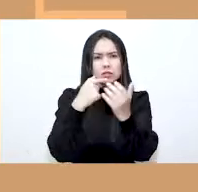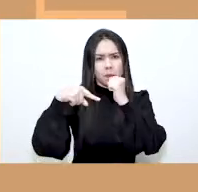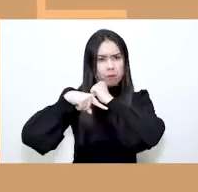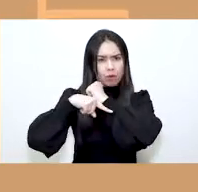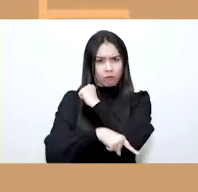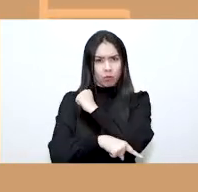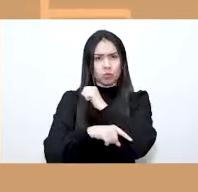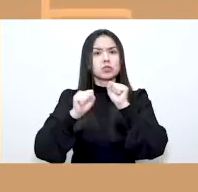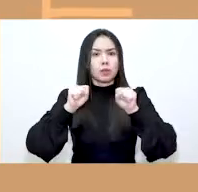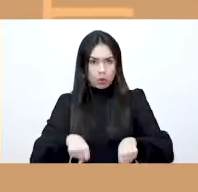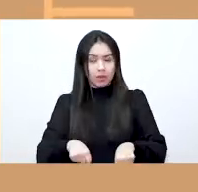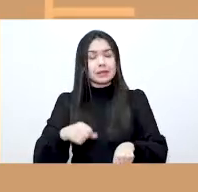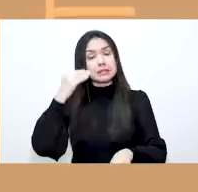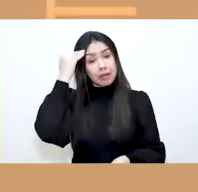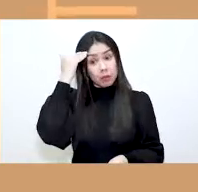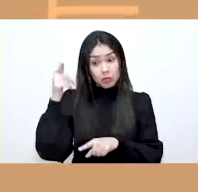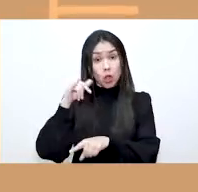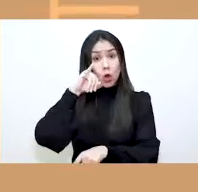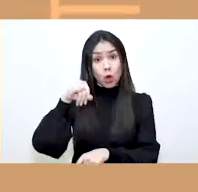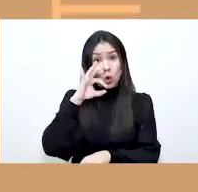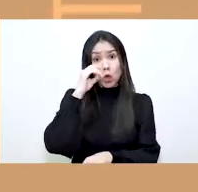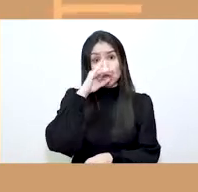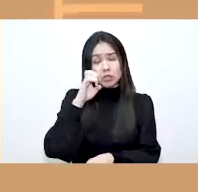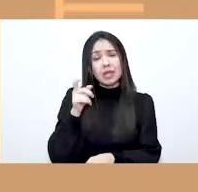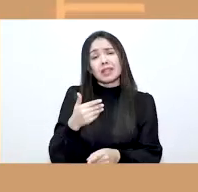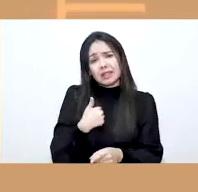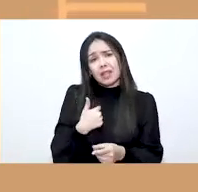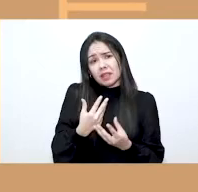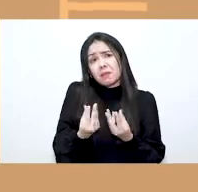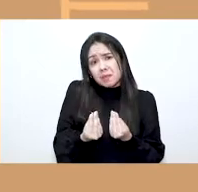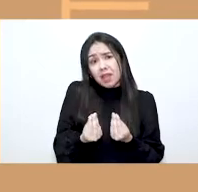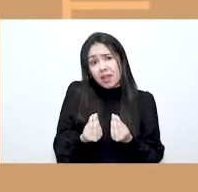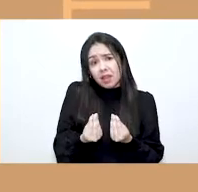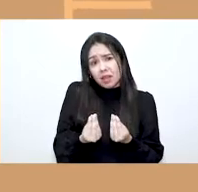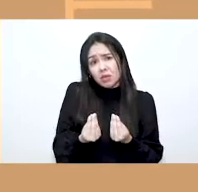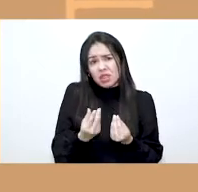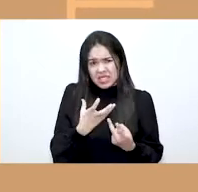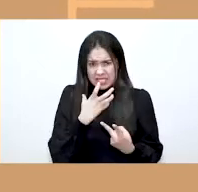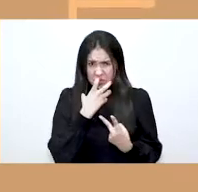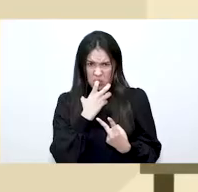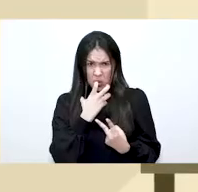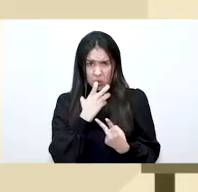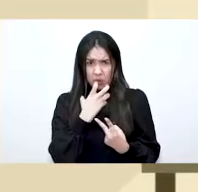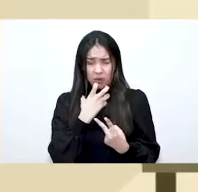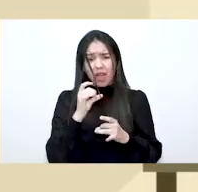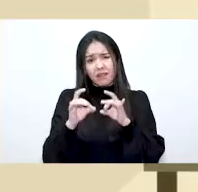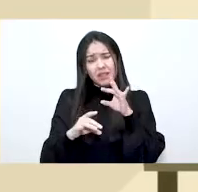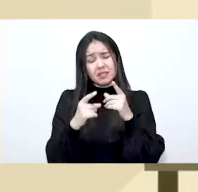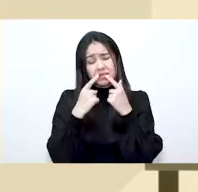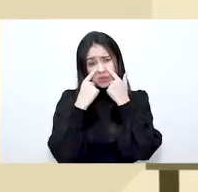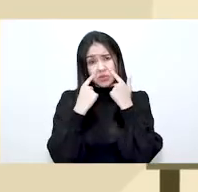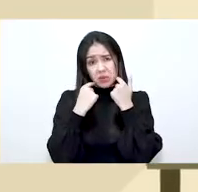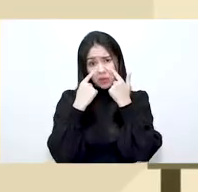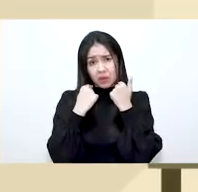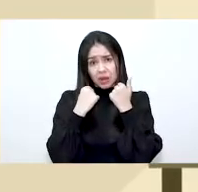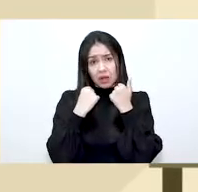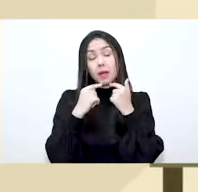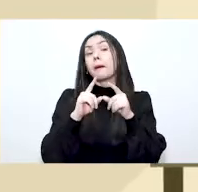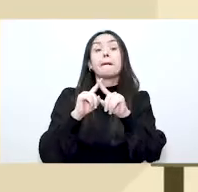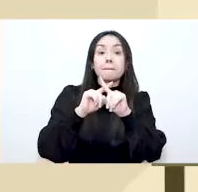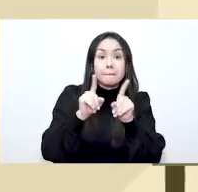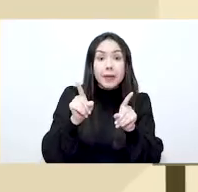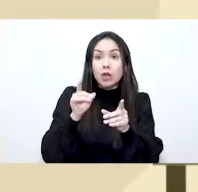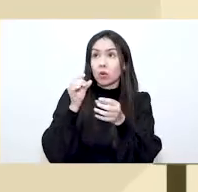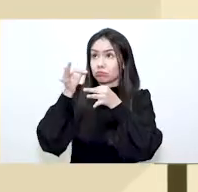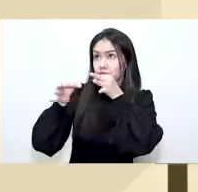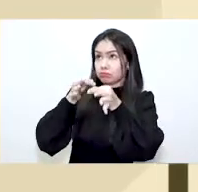investigación. Sabemos que José sigue sintiendo miedo y enojo al contarlo. A veces llora un poco, pero sabe